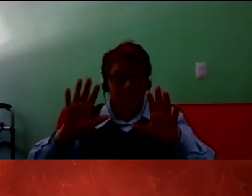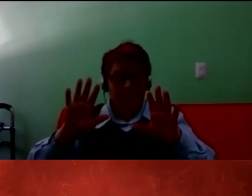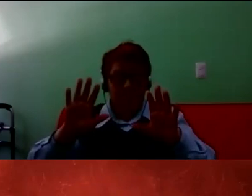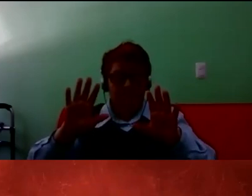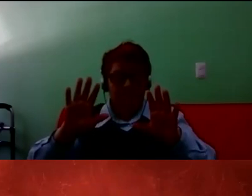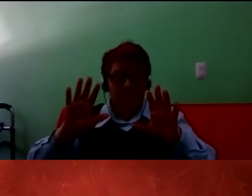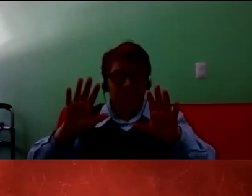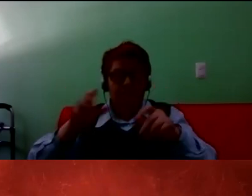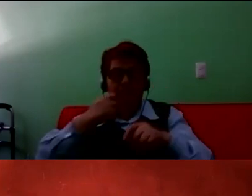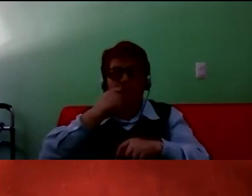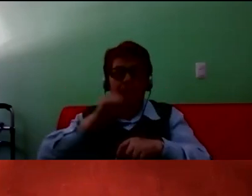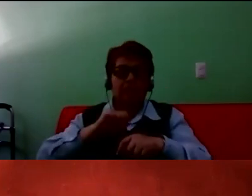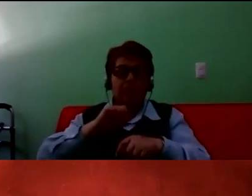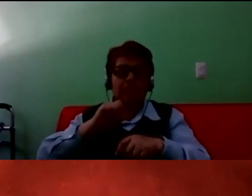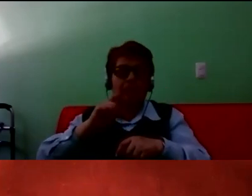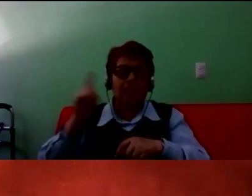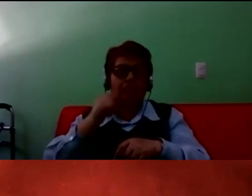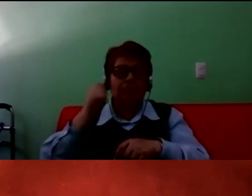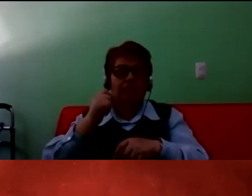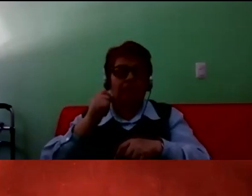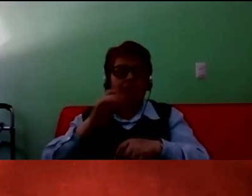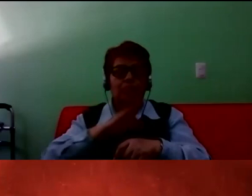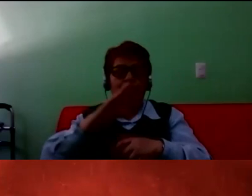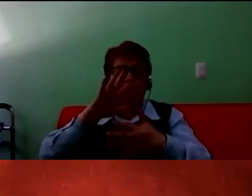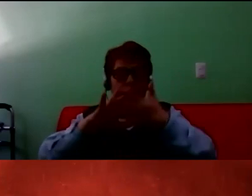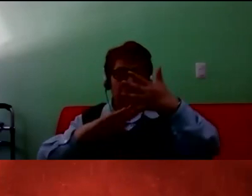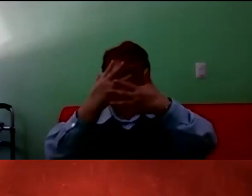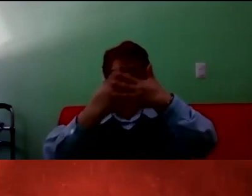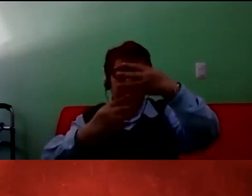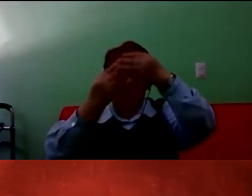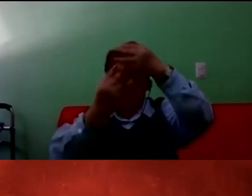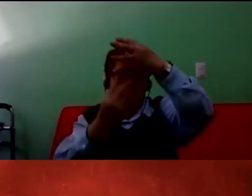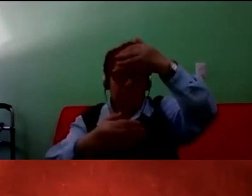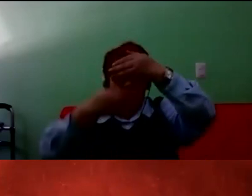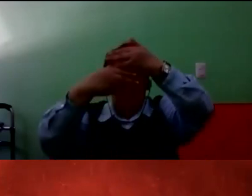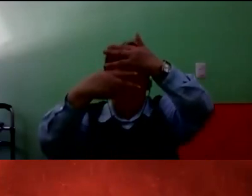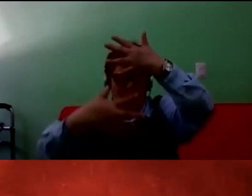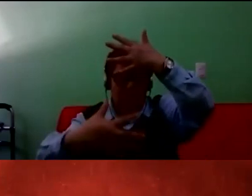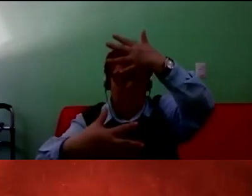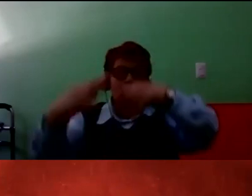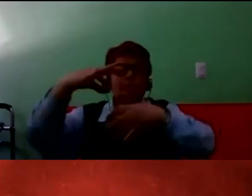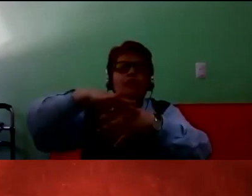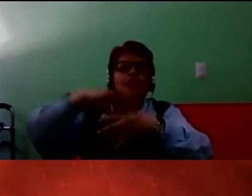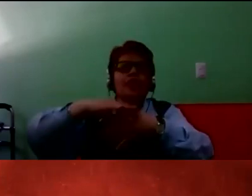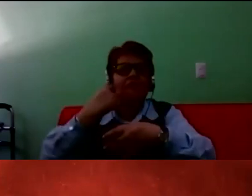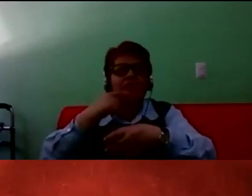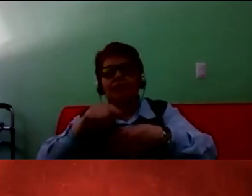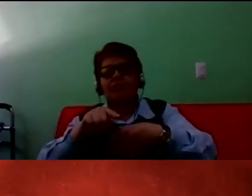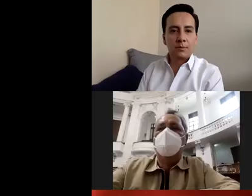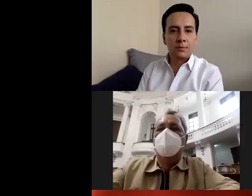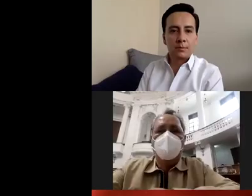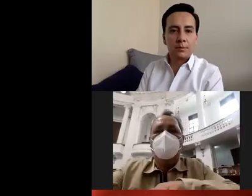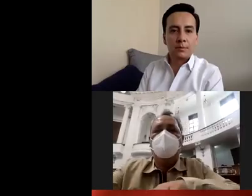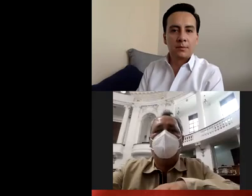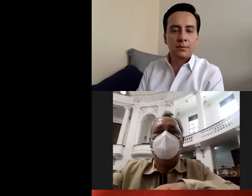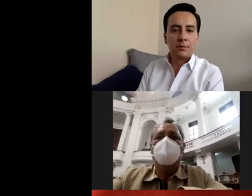El secretario técnico le pediría, por favor, si puede poner en la pantalla el resultado de la votación para corroborar el voto de los legisladores